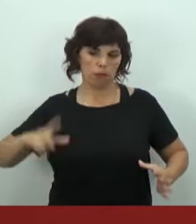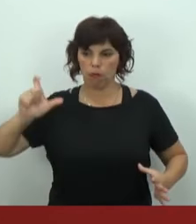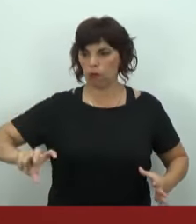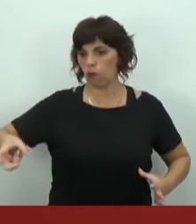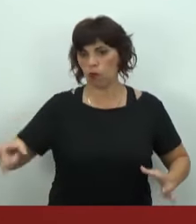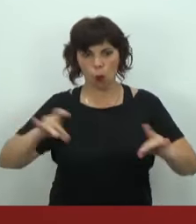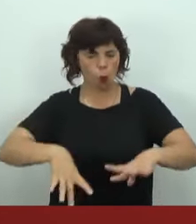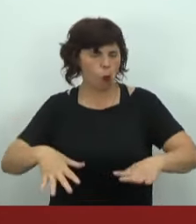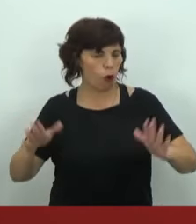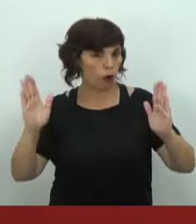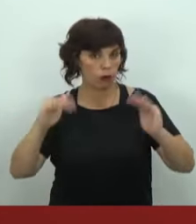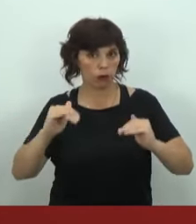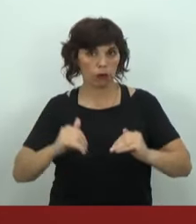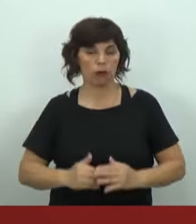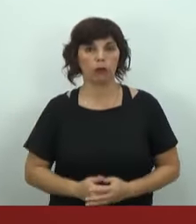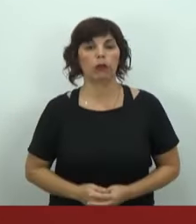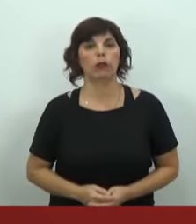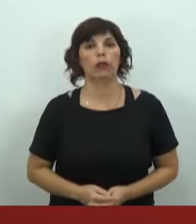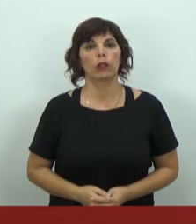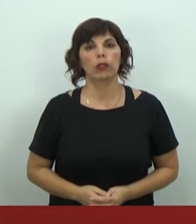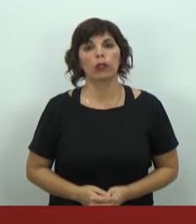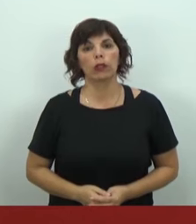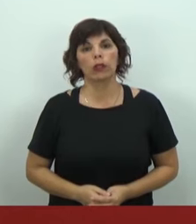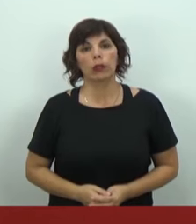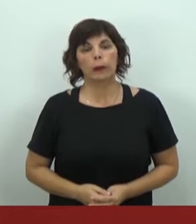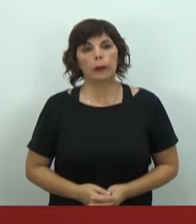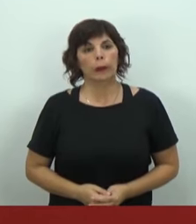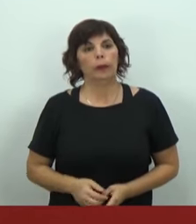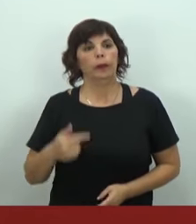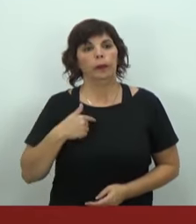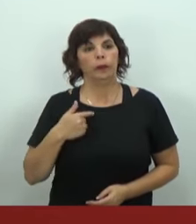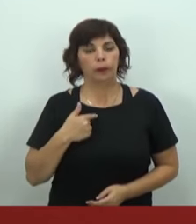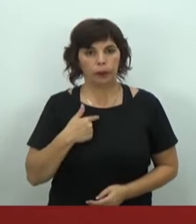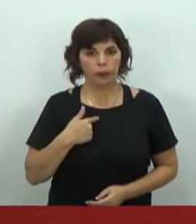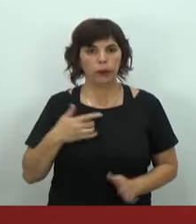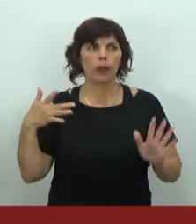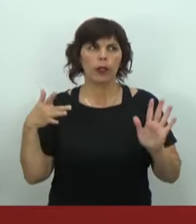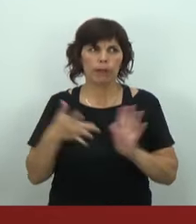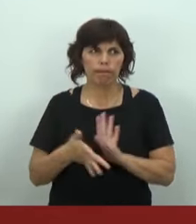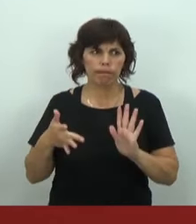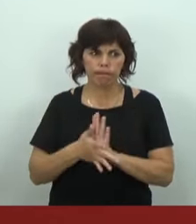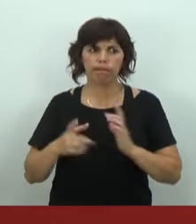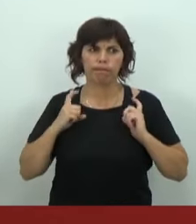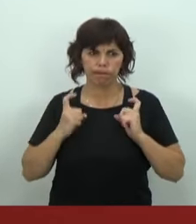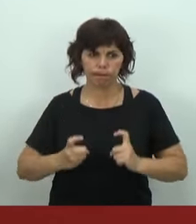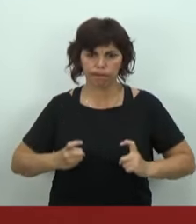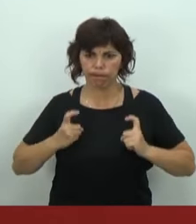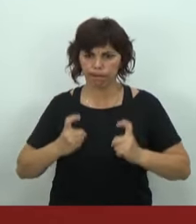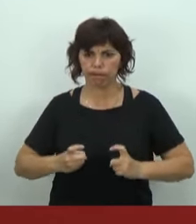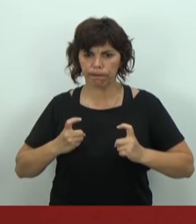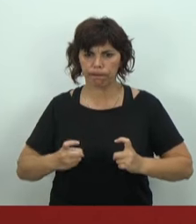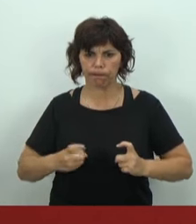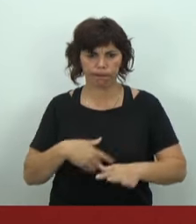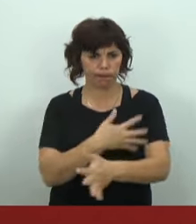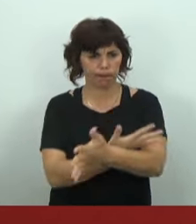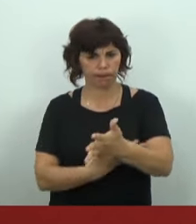Y déjame explicar con mis palabras, que tengo limitadas, voy a intentar de explicar por qué la